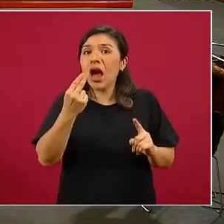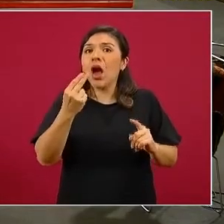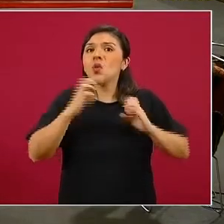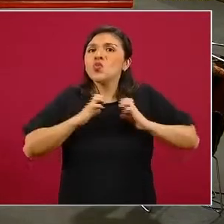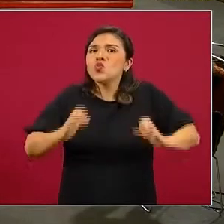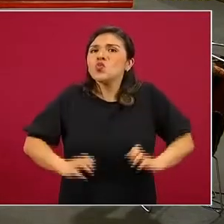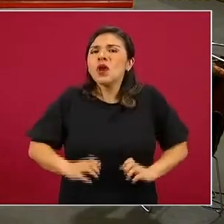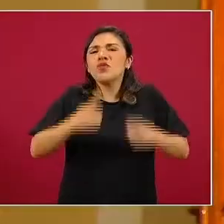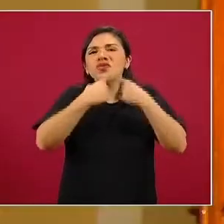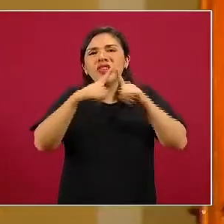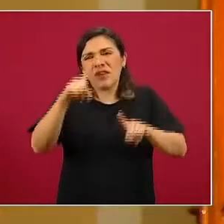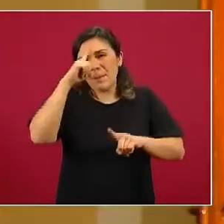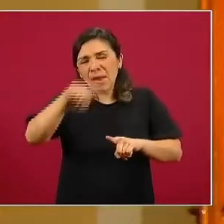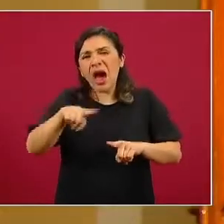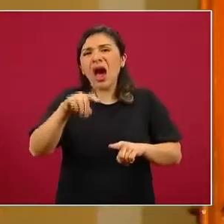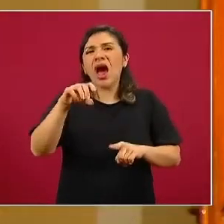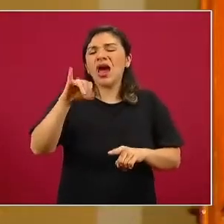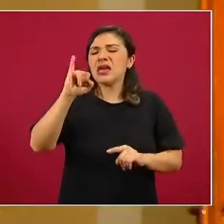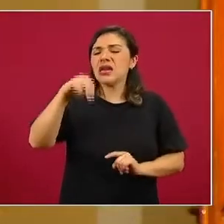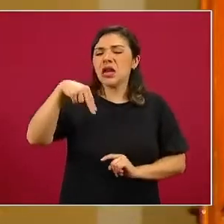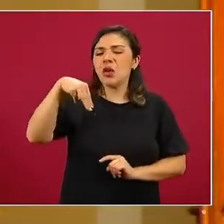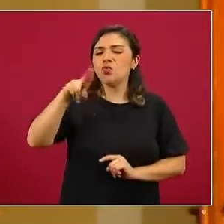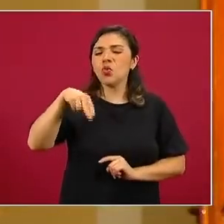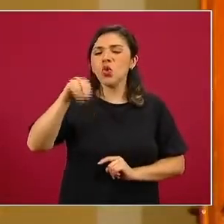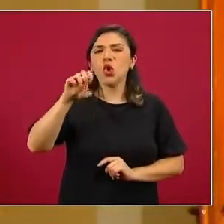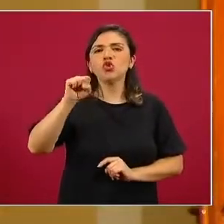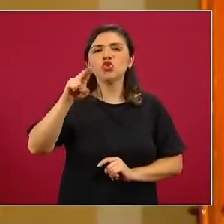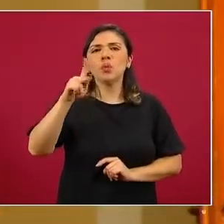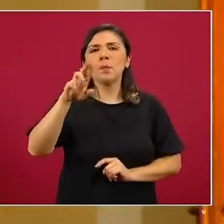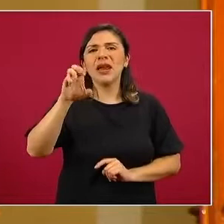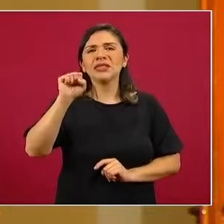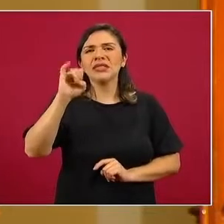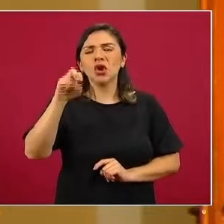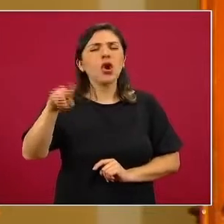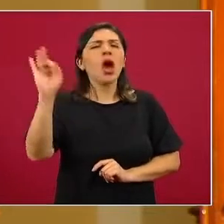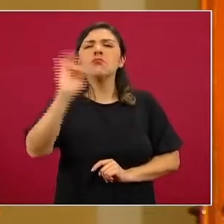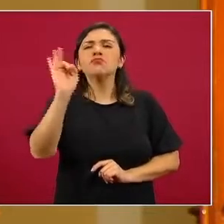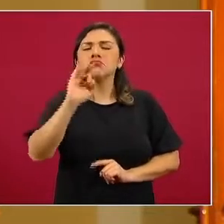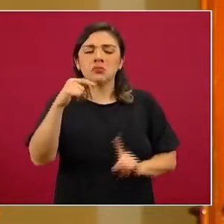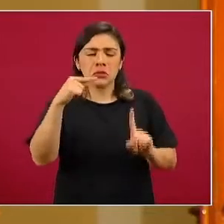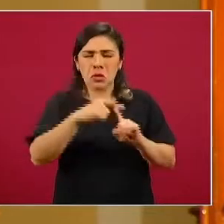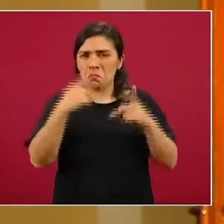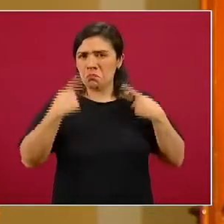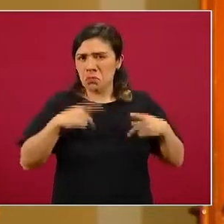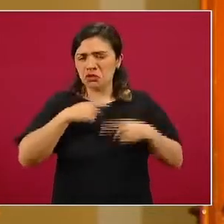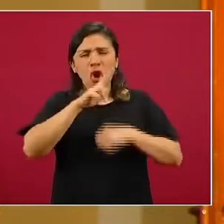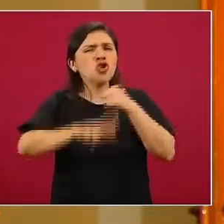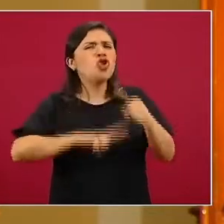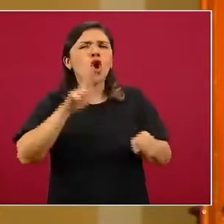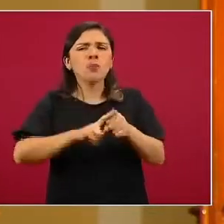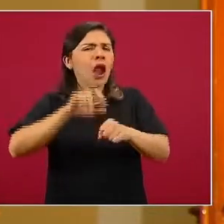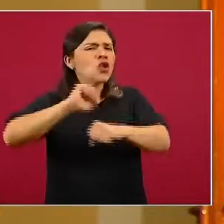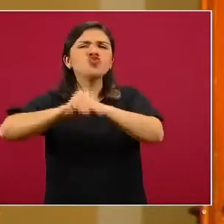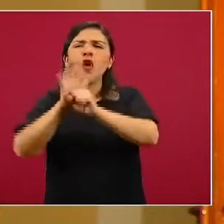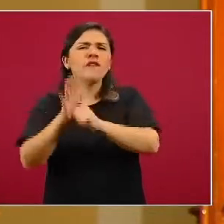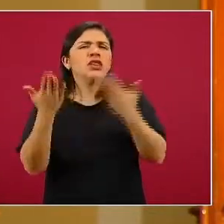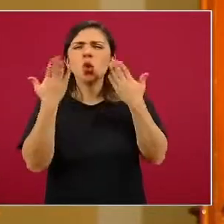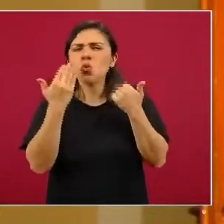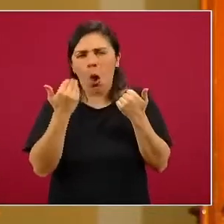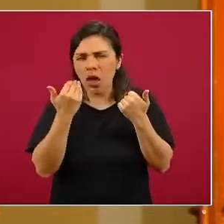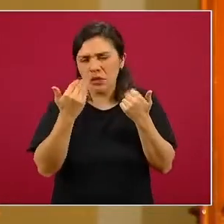inmunosupresión. Entonces, si en forma normal y natural sin COVID, buscamos